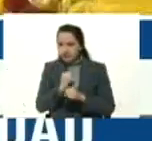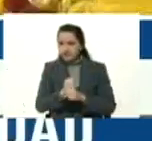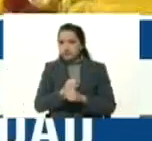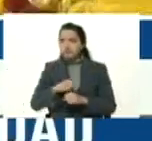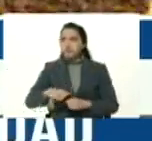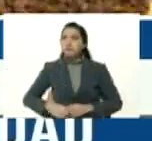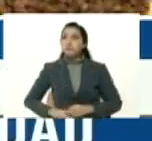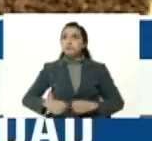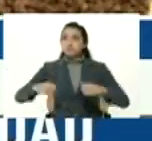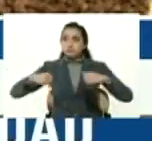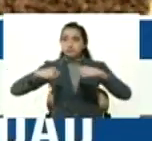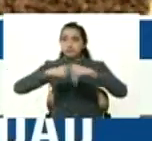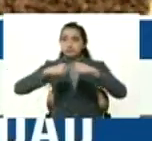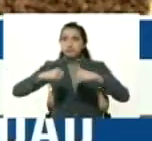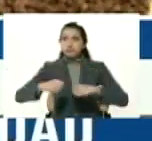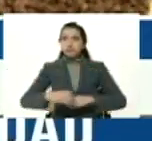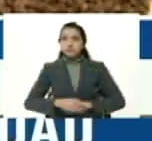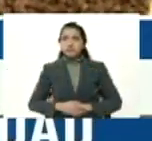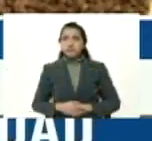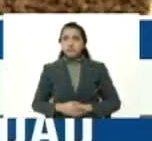ahí. Chócala ahí.